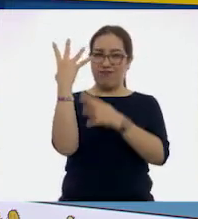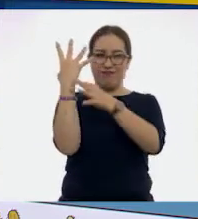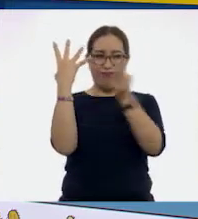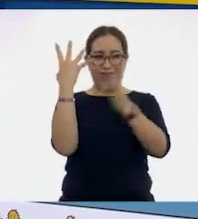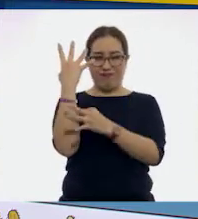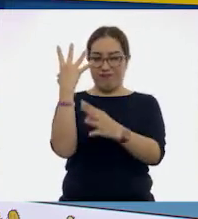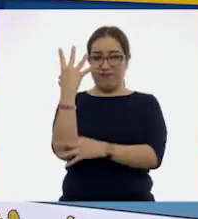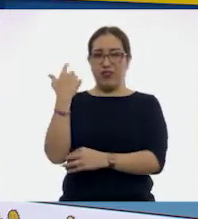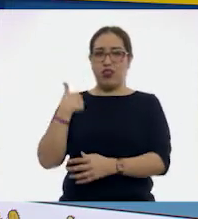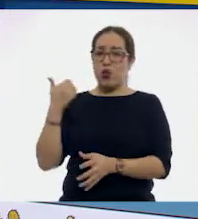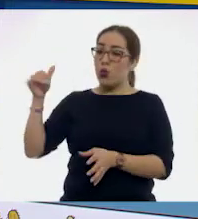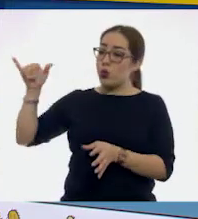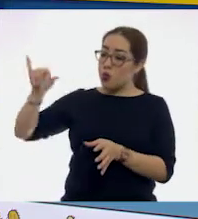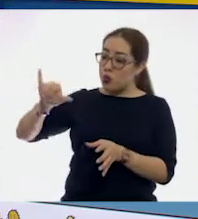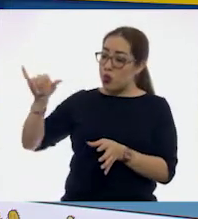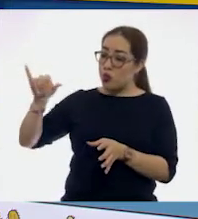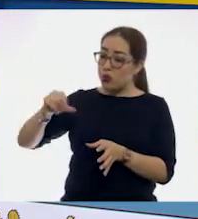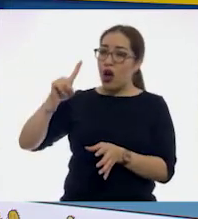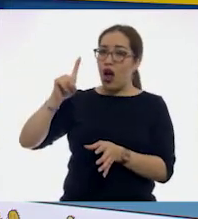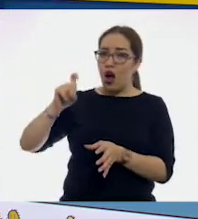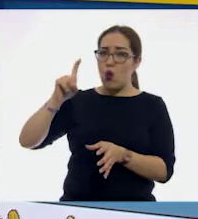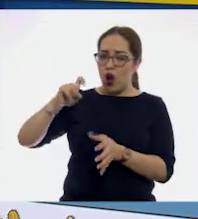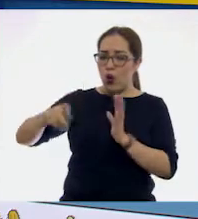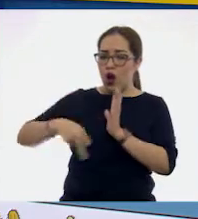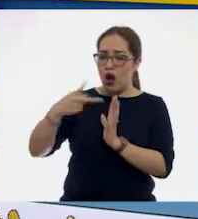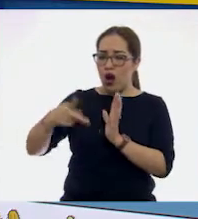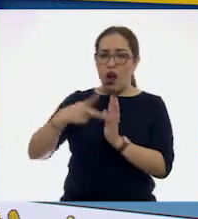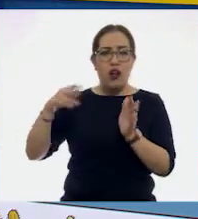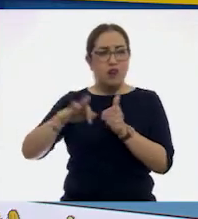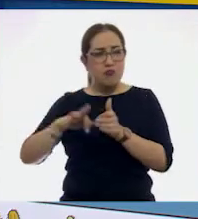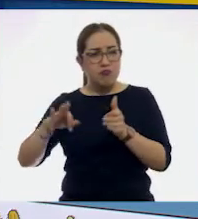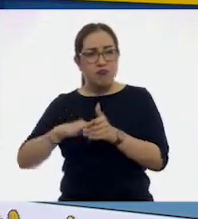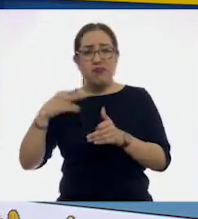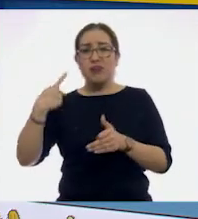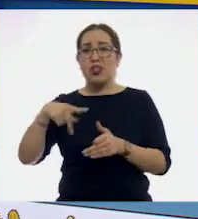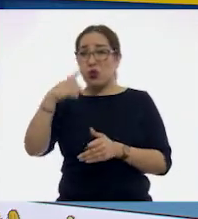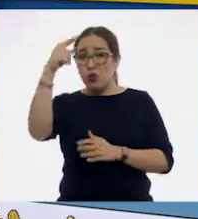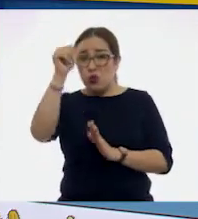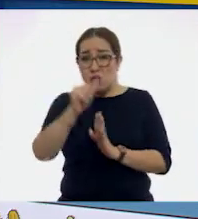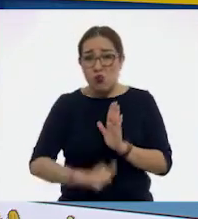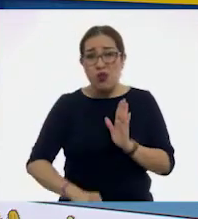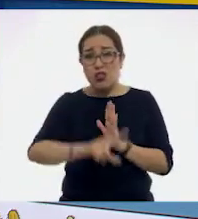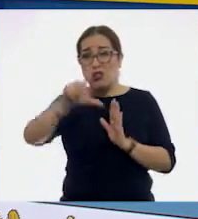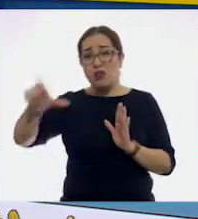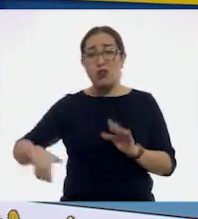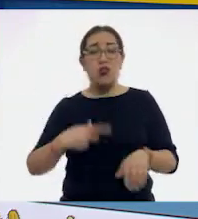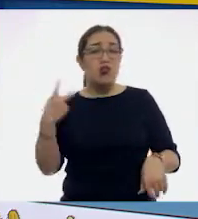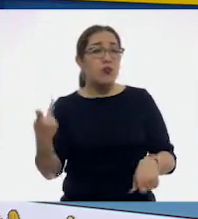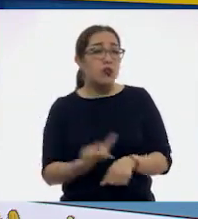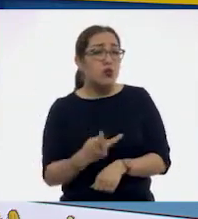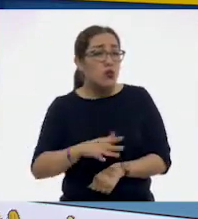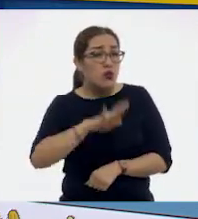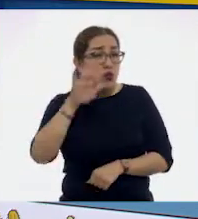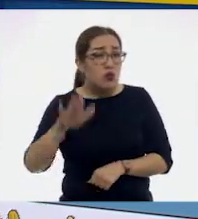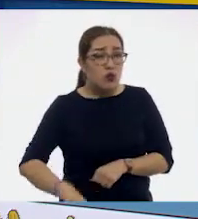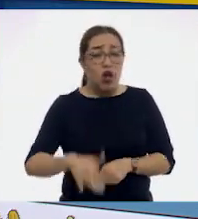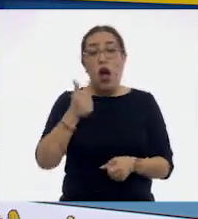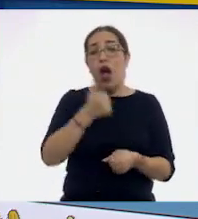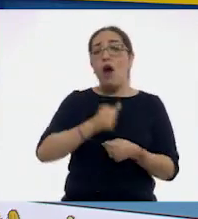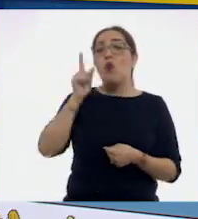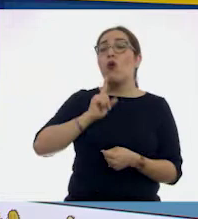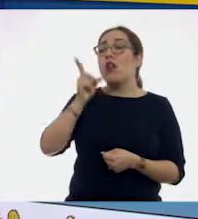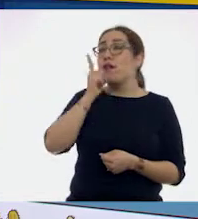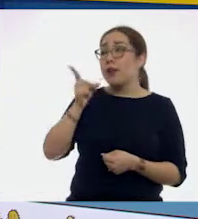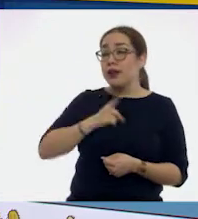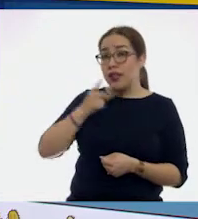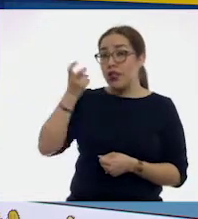frecuencia, pero después de un mes se me murió. Sí, mi abuelita me dijo que le daba muchísima agua y eso fue lo que le afectó.